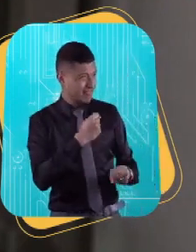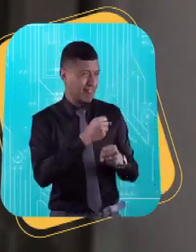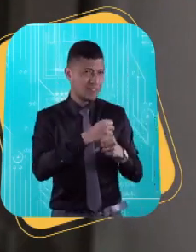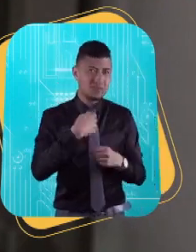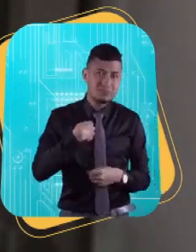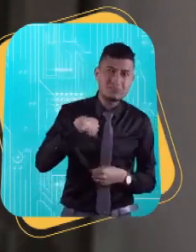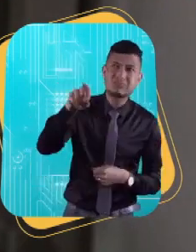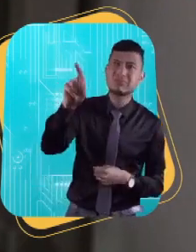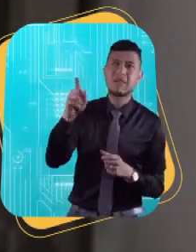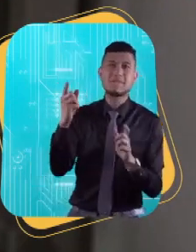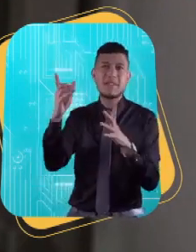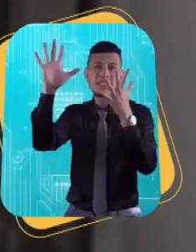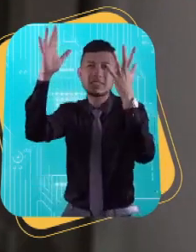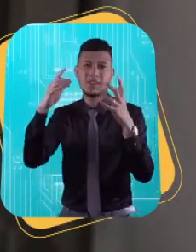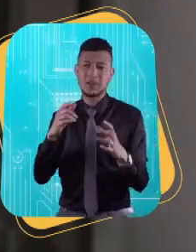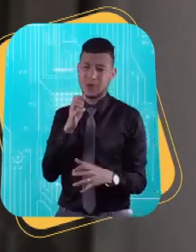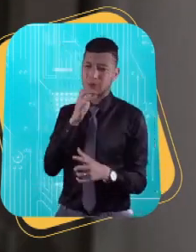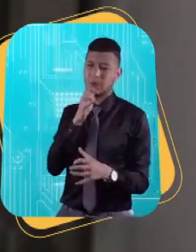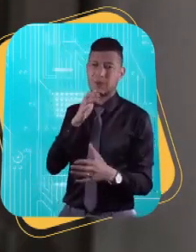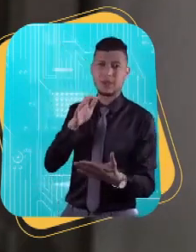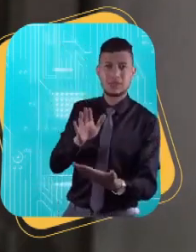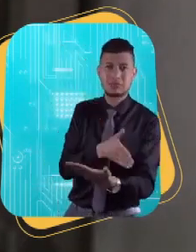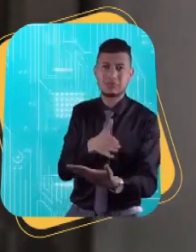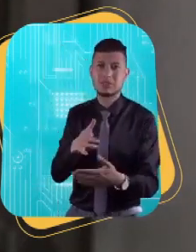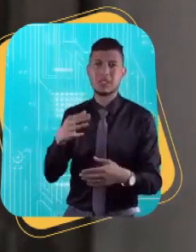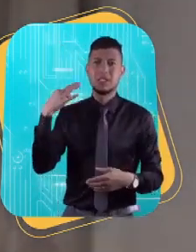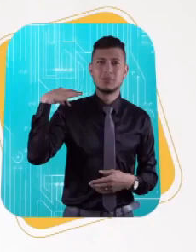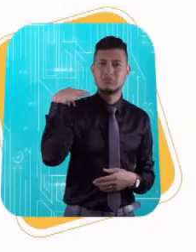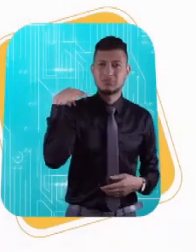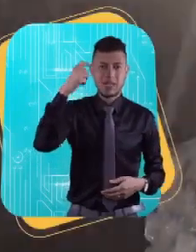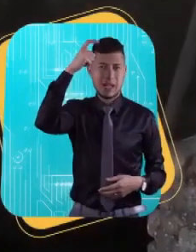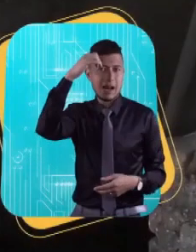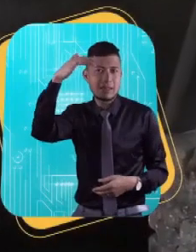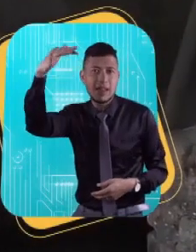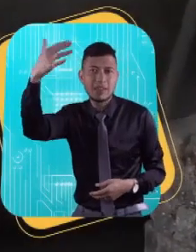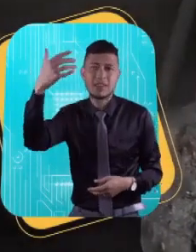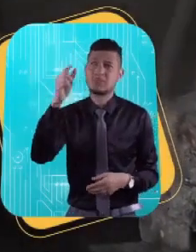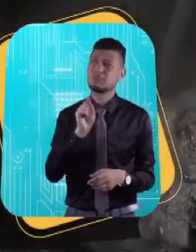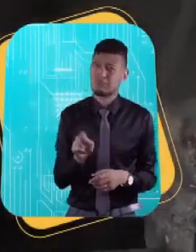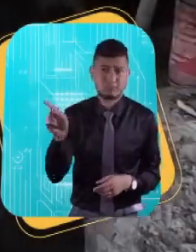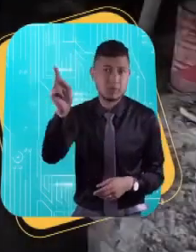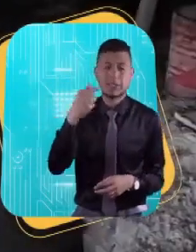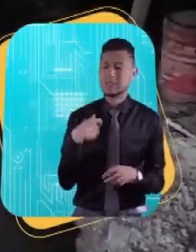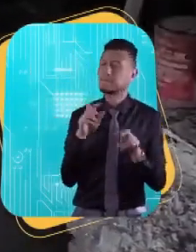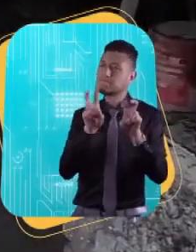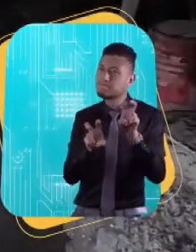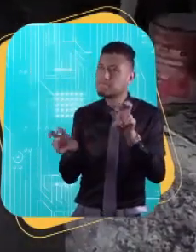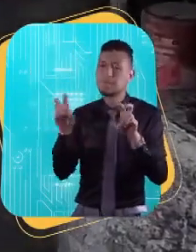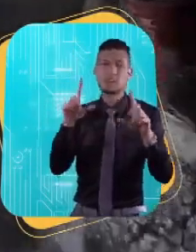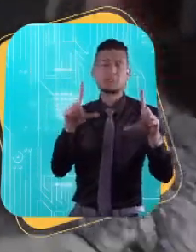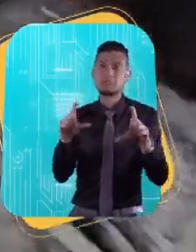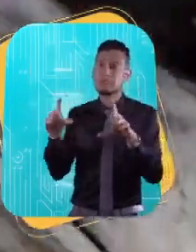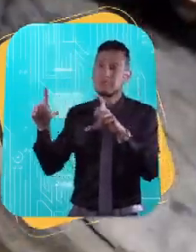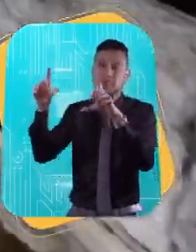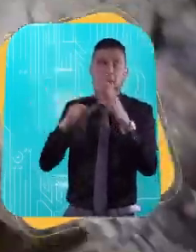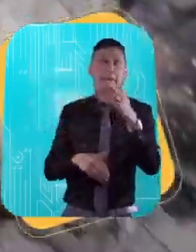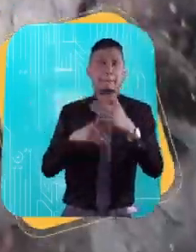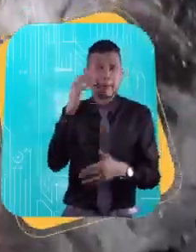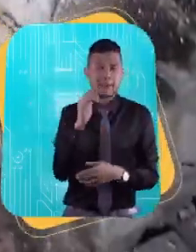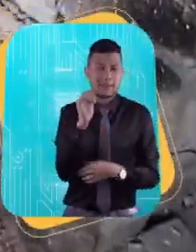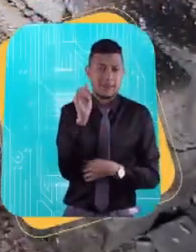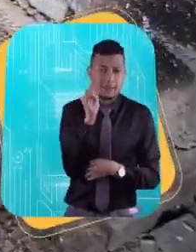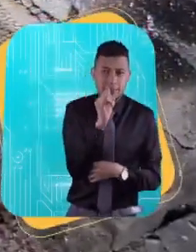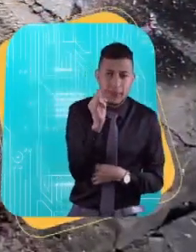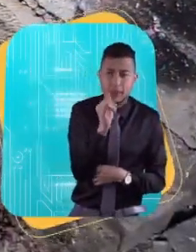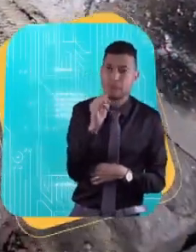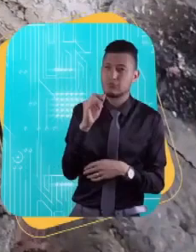Montpós, a los festivales de jazz, cubría los reinados de belleza en Cartagena y seguía viajando y viajando. Y empecé a hacer videos